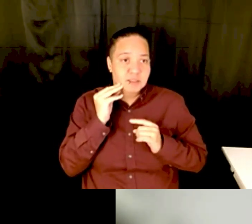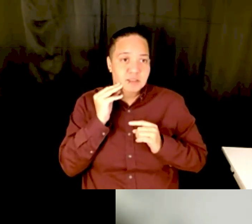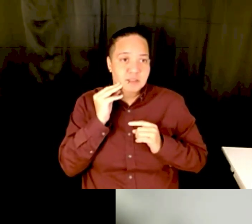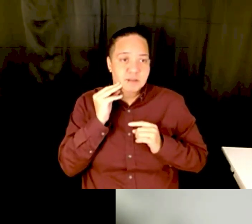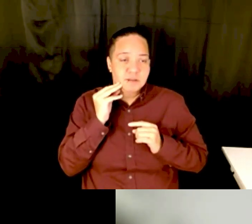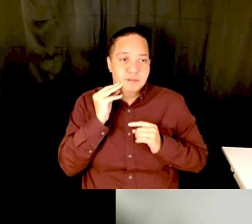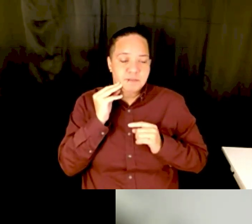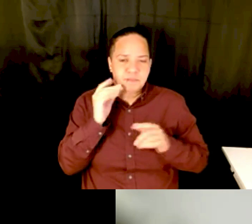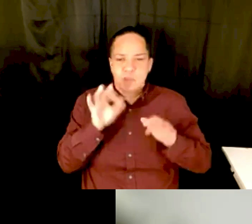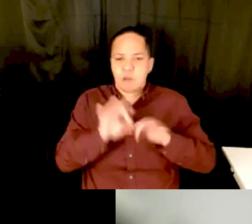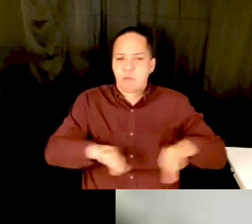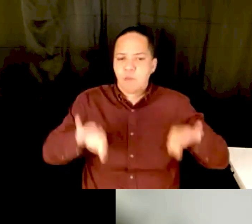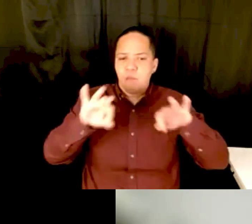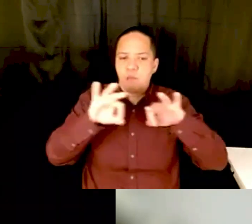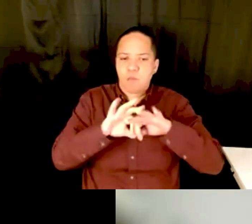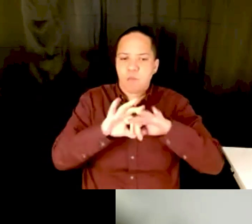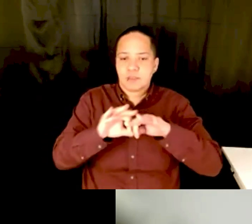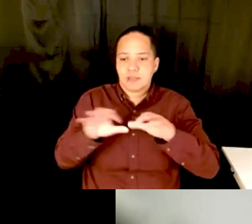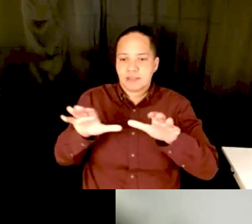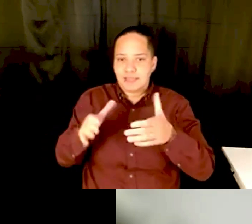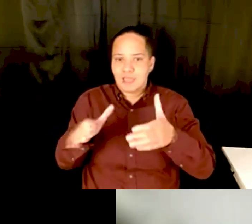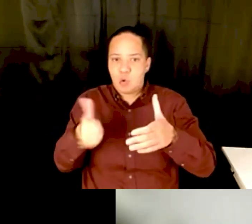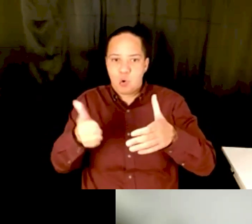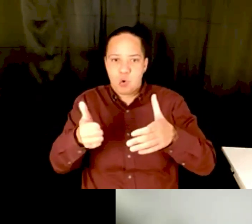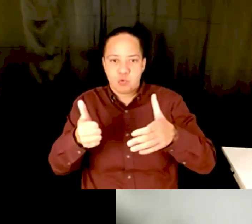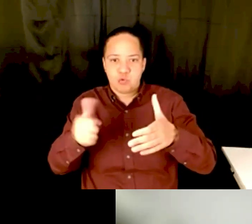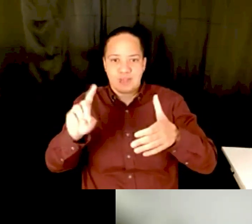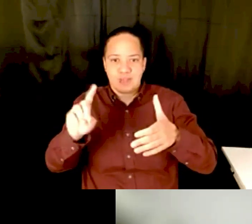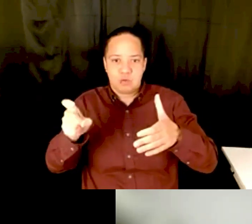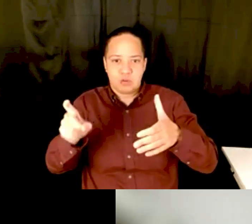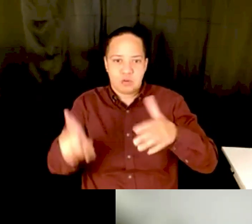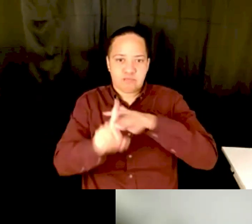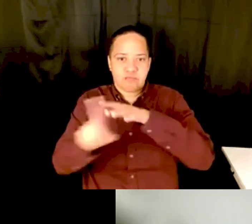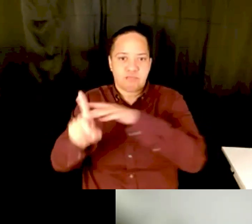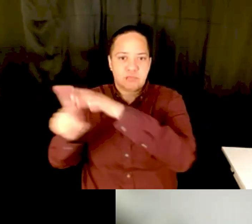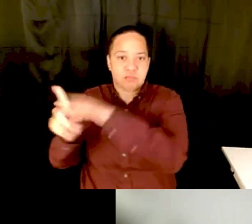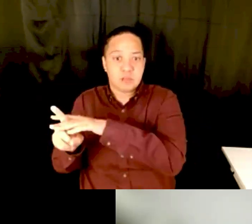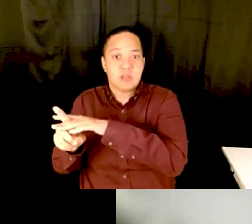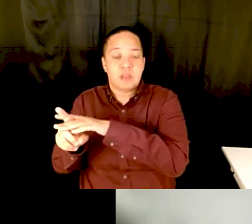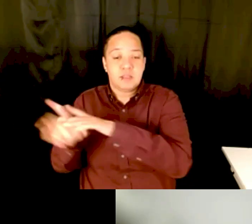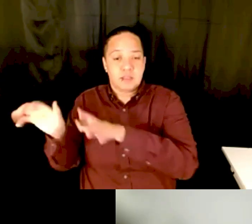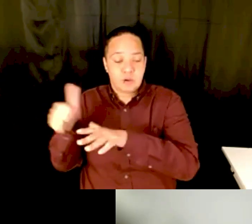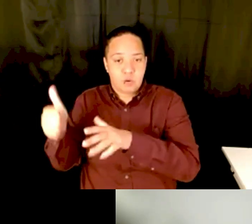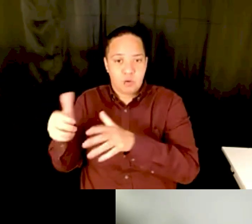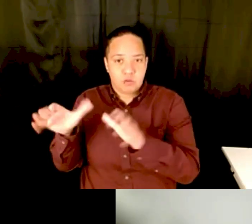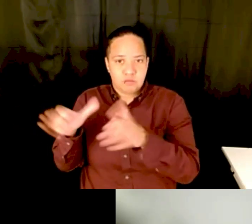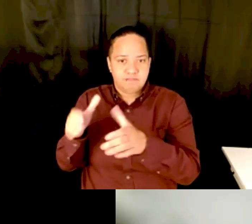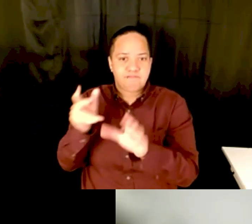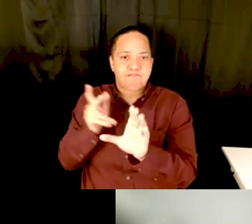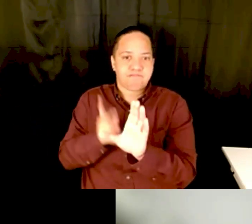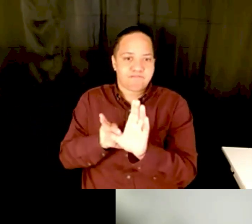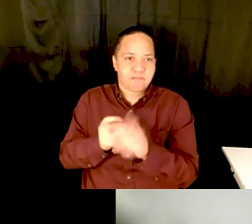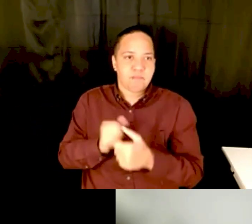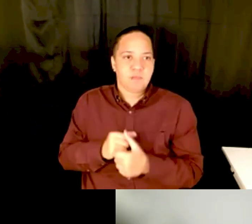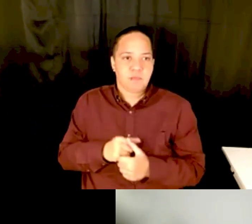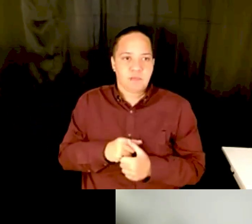que aquí lo importante es la comorbilidad. La coexistencia de más de un cuadro psiquiátrico es la orden